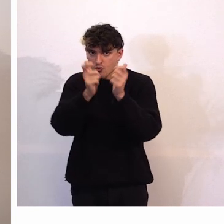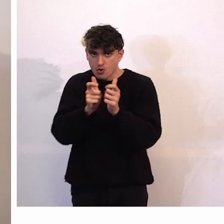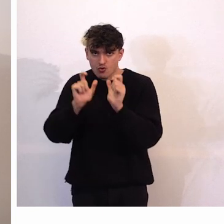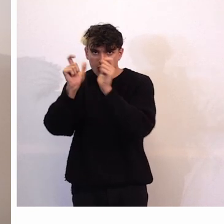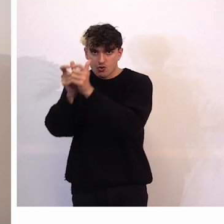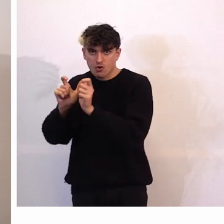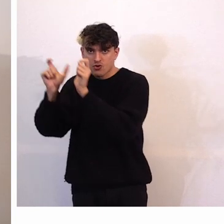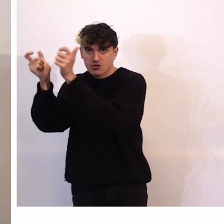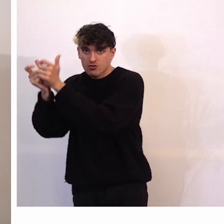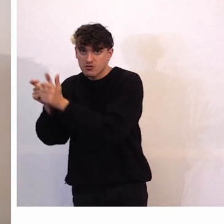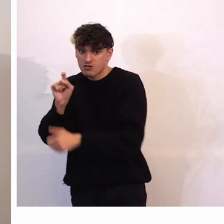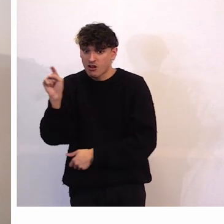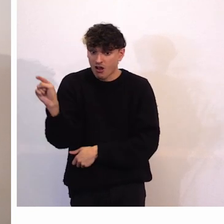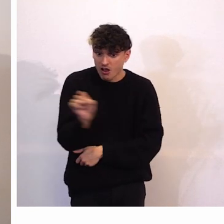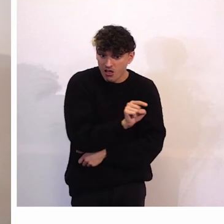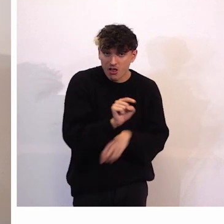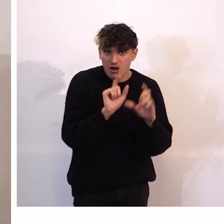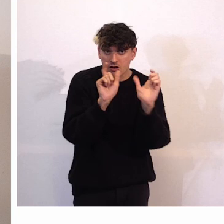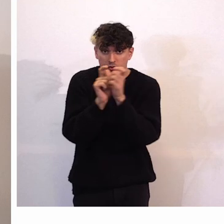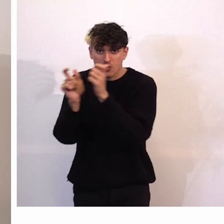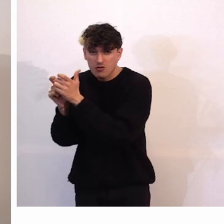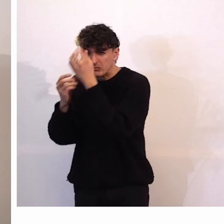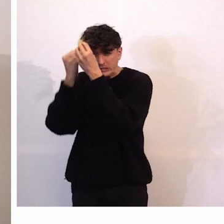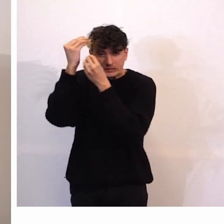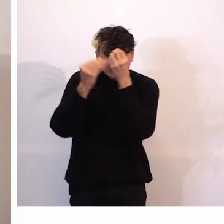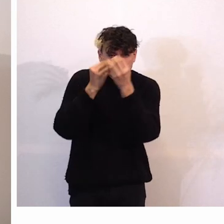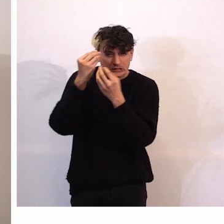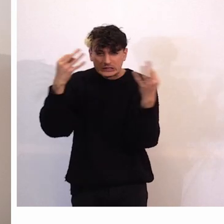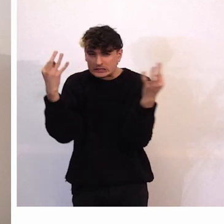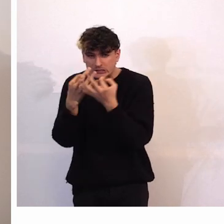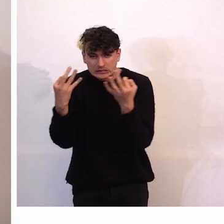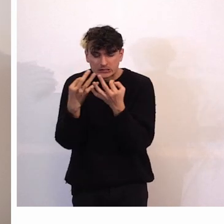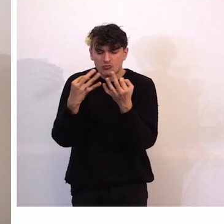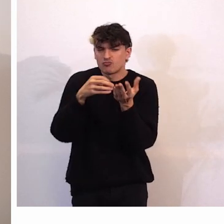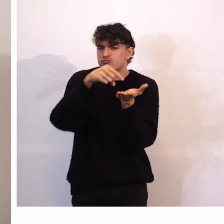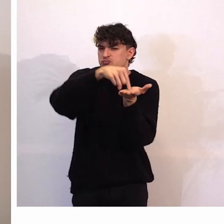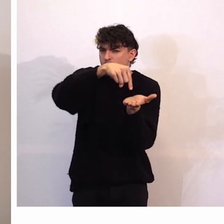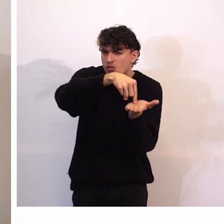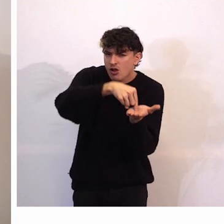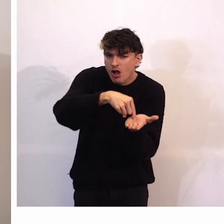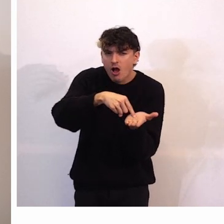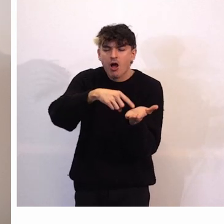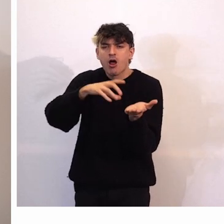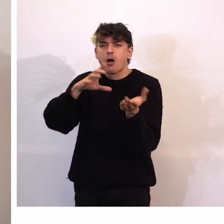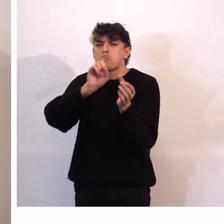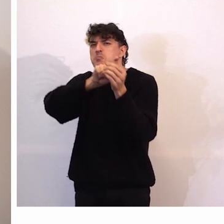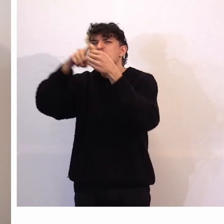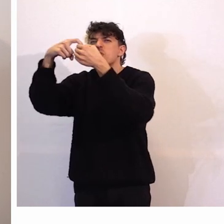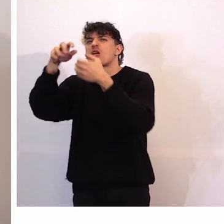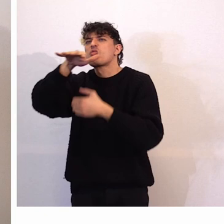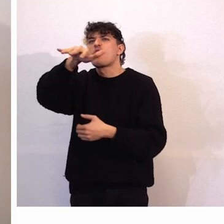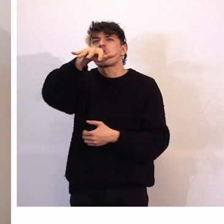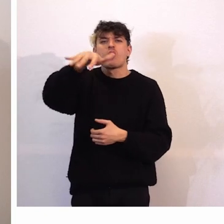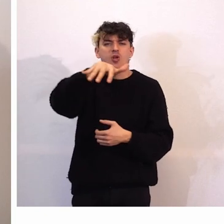pensamos nuevas formas de reivindicar y participar todos los sitios donde creemos